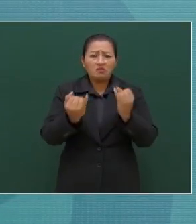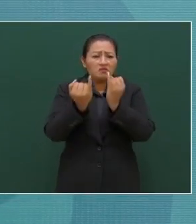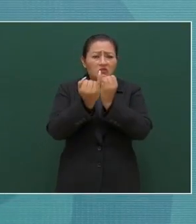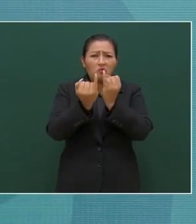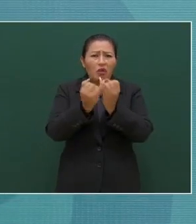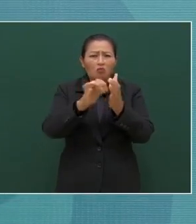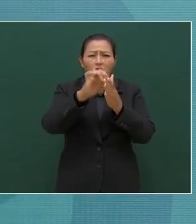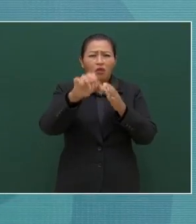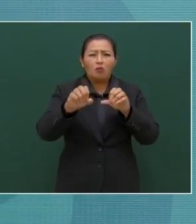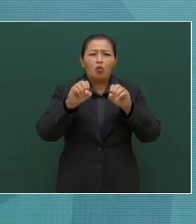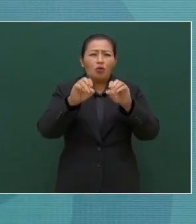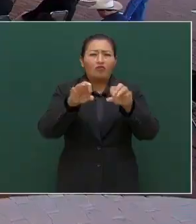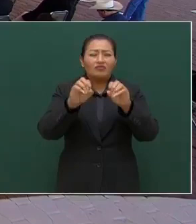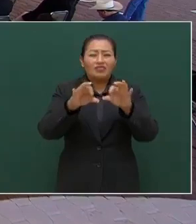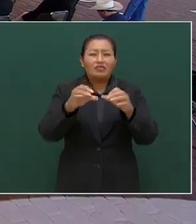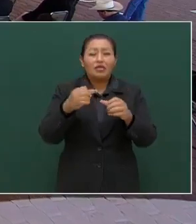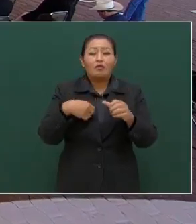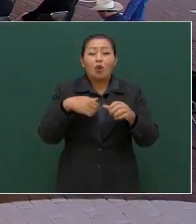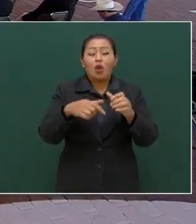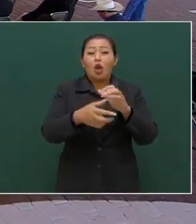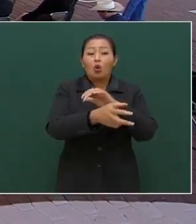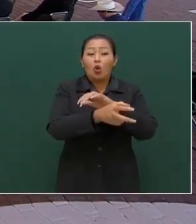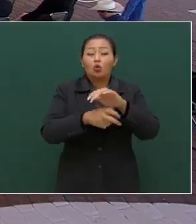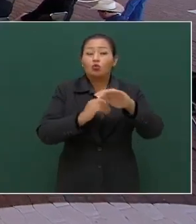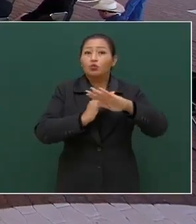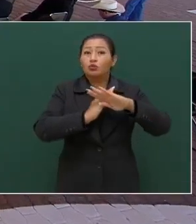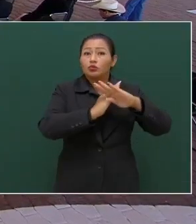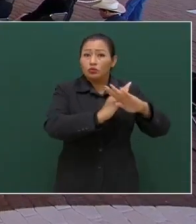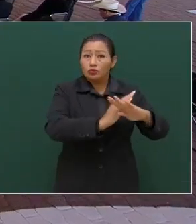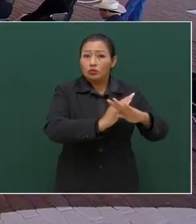la oficina, por ejemplo, anticorrupción,